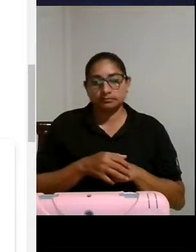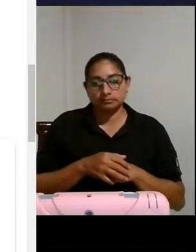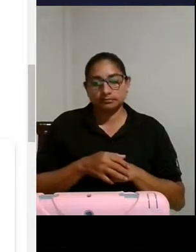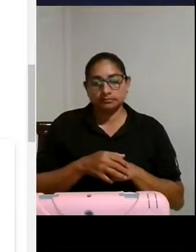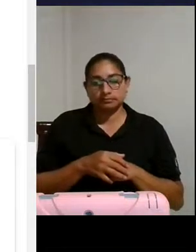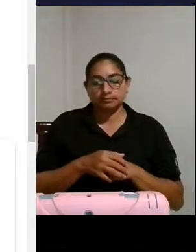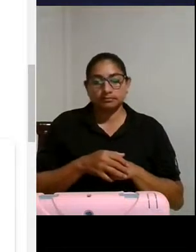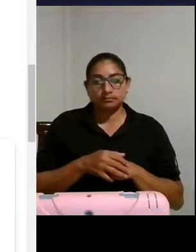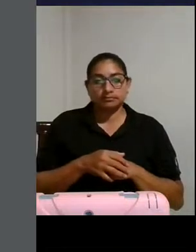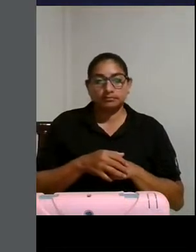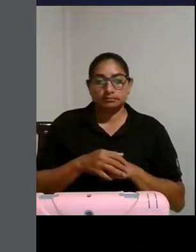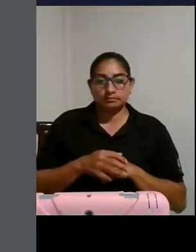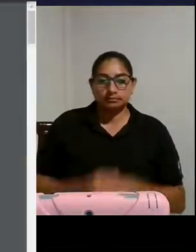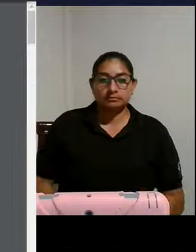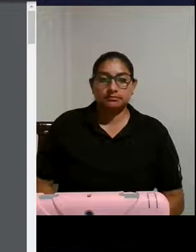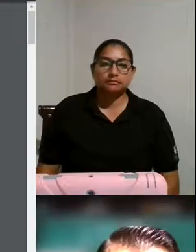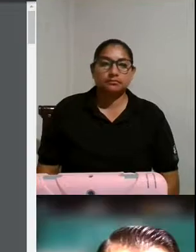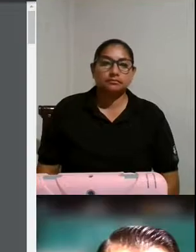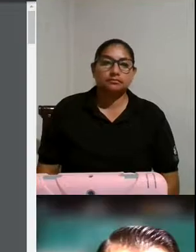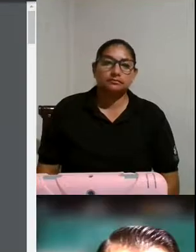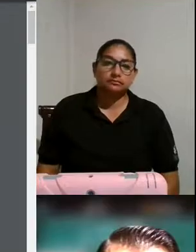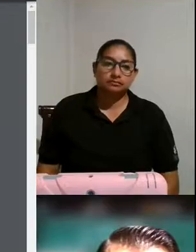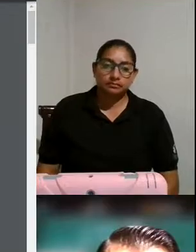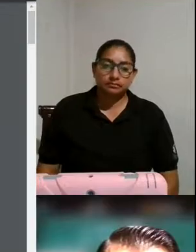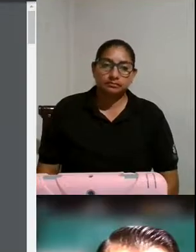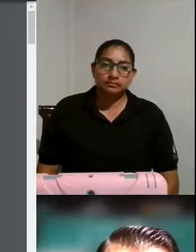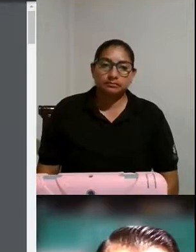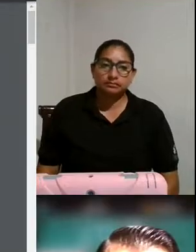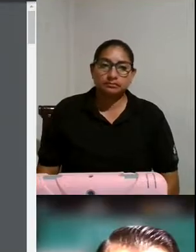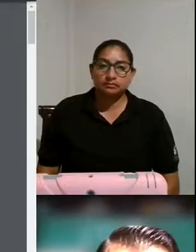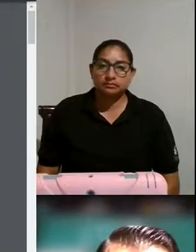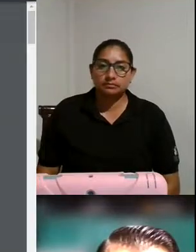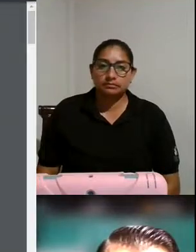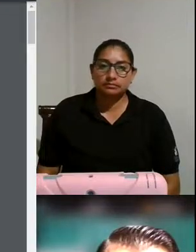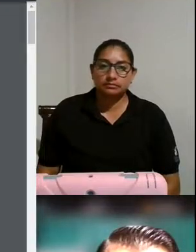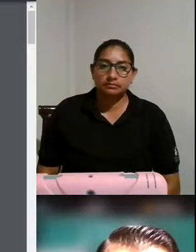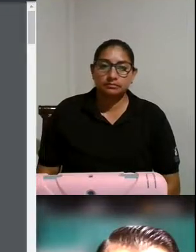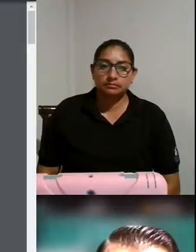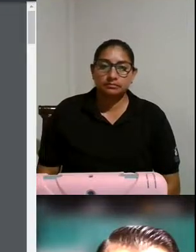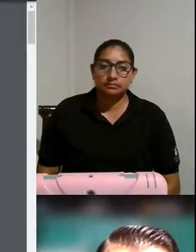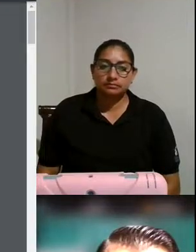sería de esta manera. Así es como se los vamos a solicitar a ustedes.